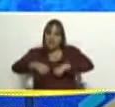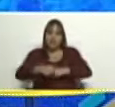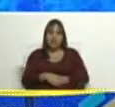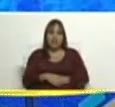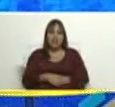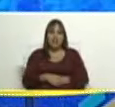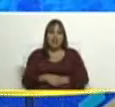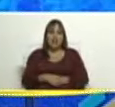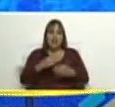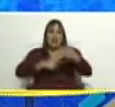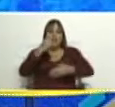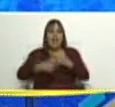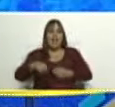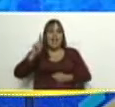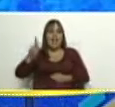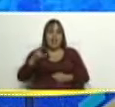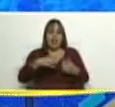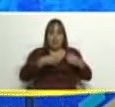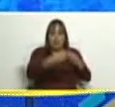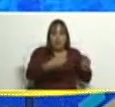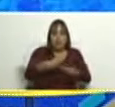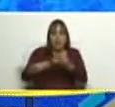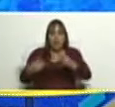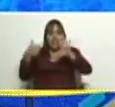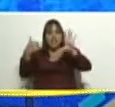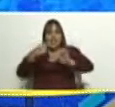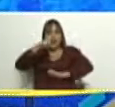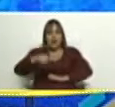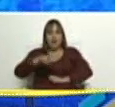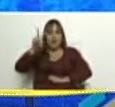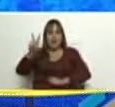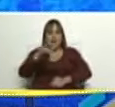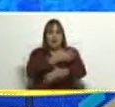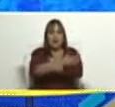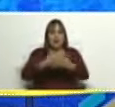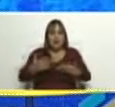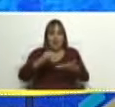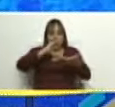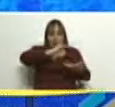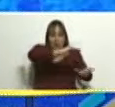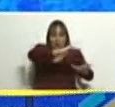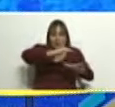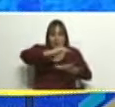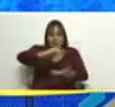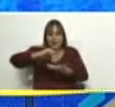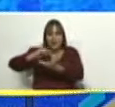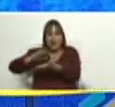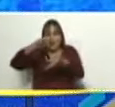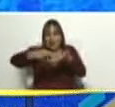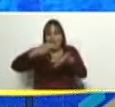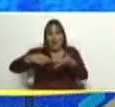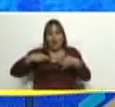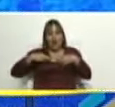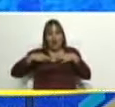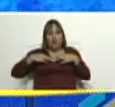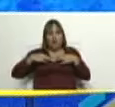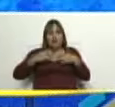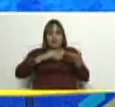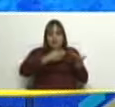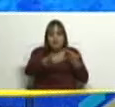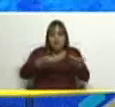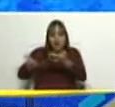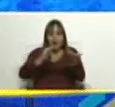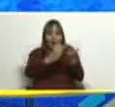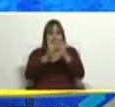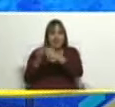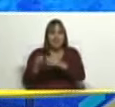ropa, distribución de 6.2 millones de combo, kit textil integral para la comunidad.